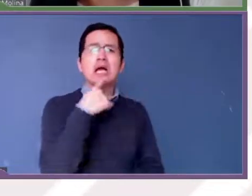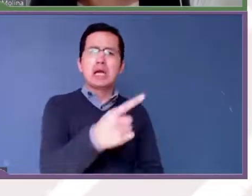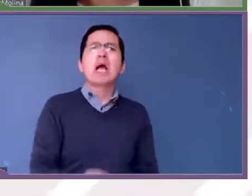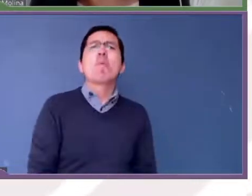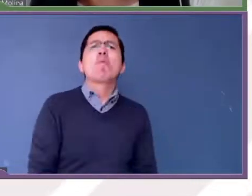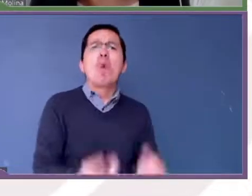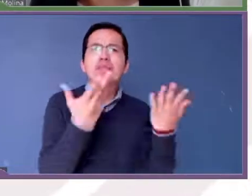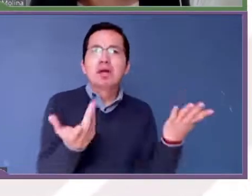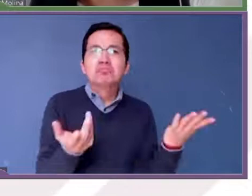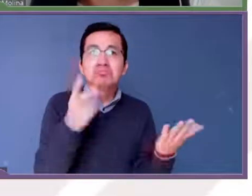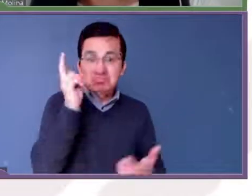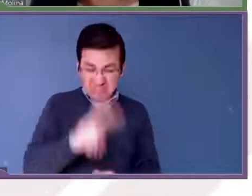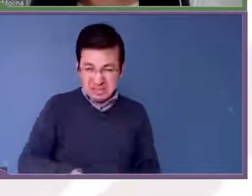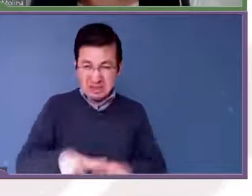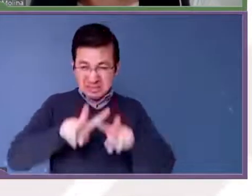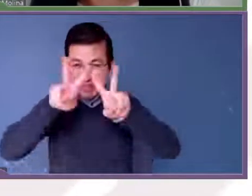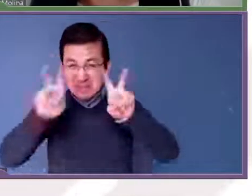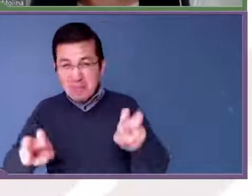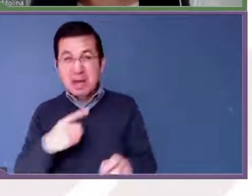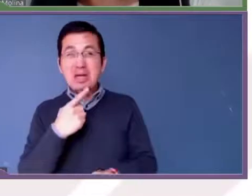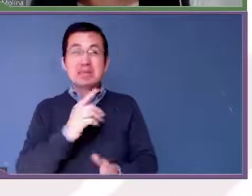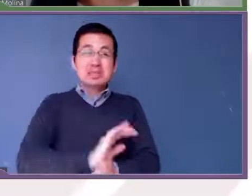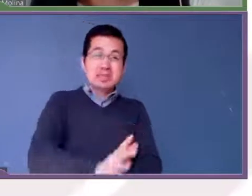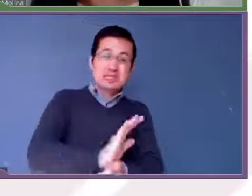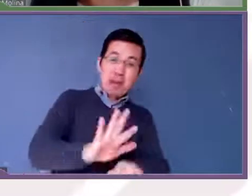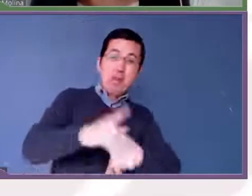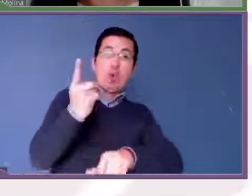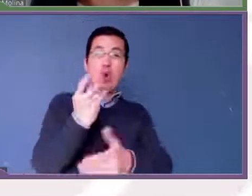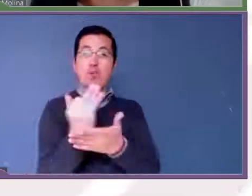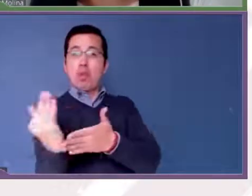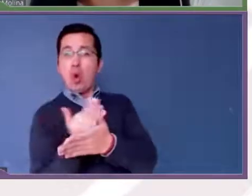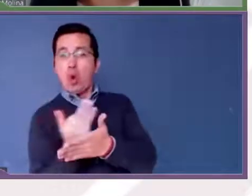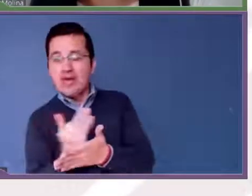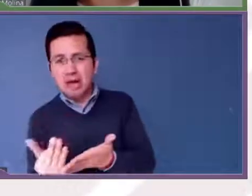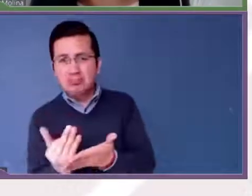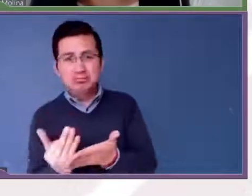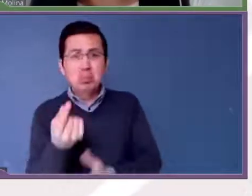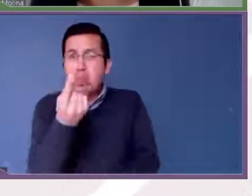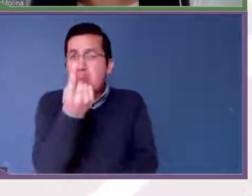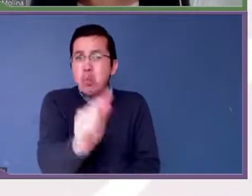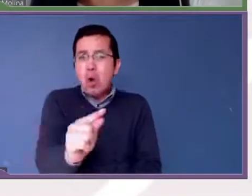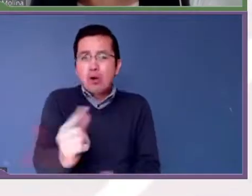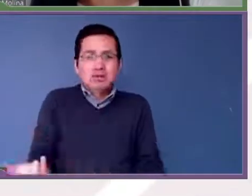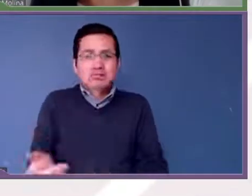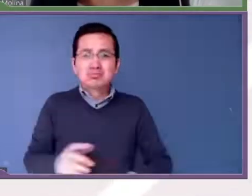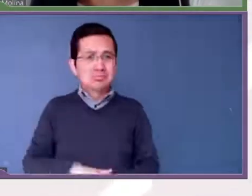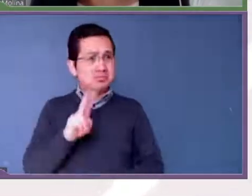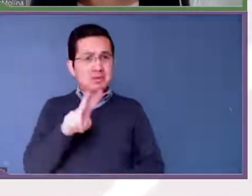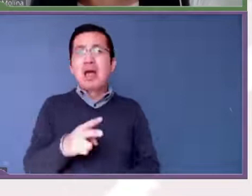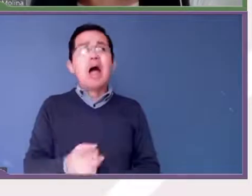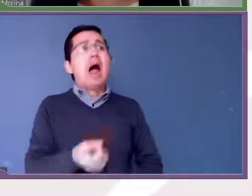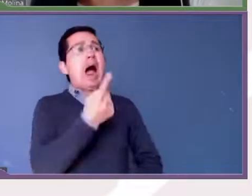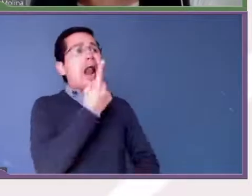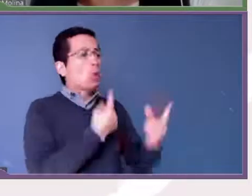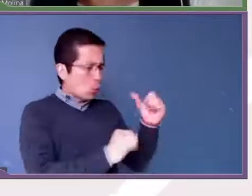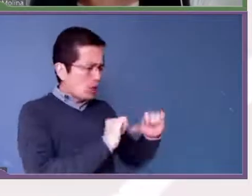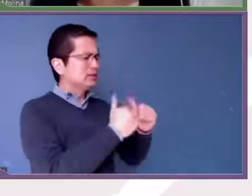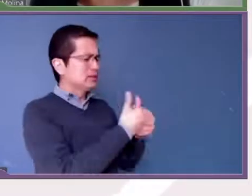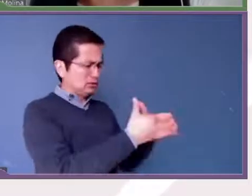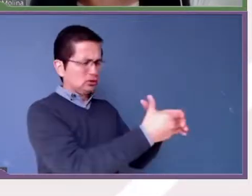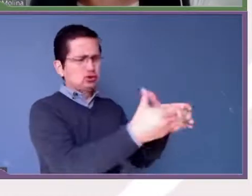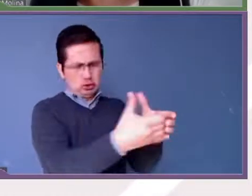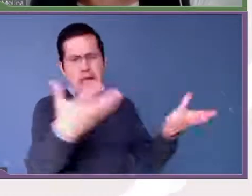muy bajas, ¿no? Salvo, digamos, las que se reciben obviamente por colectivos y grupos y organizaciones que se movilizan alrededor de esa